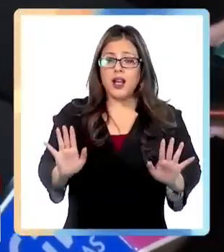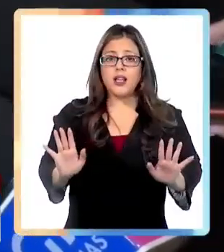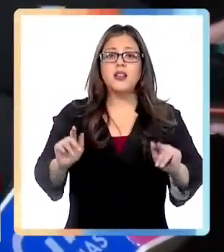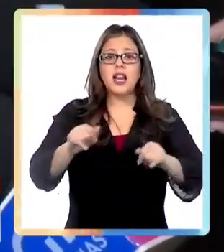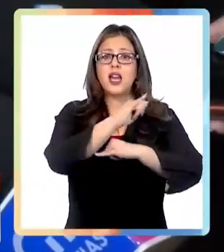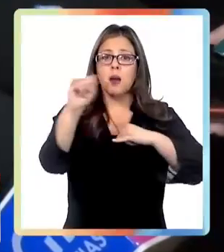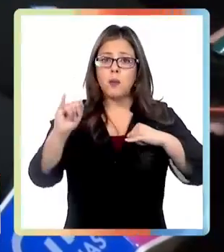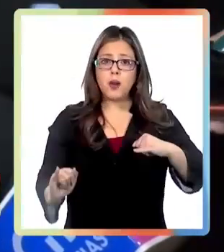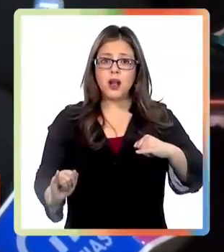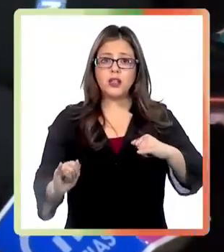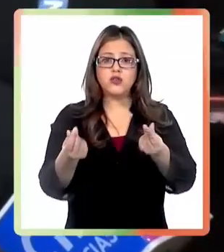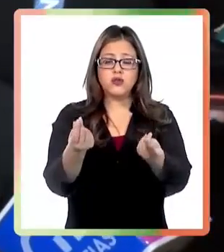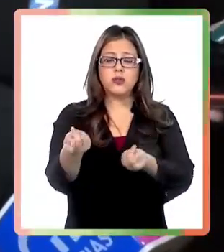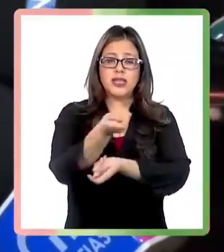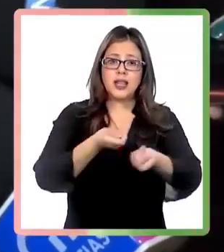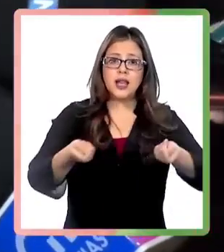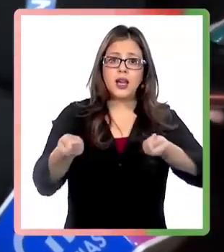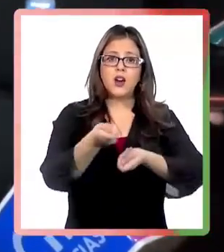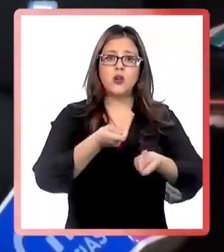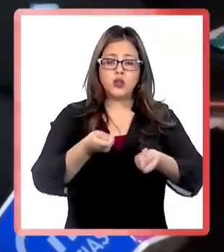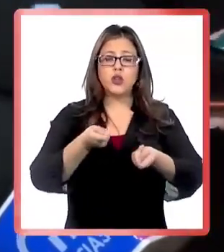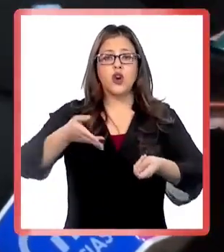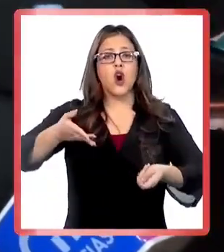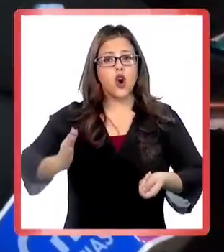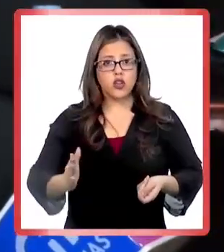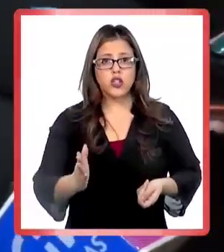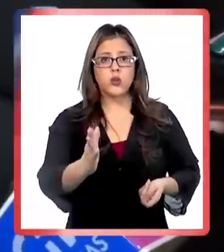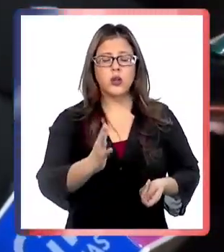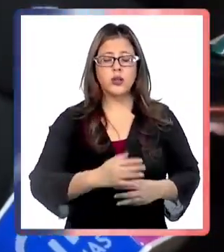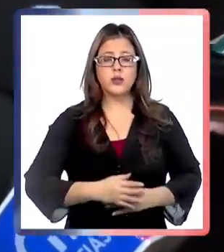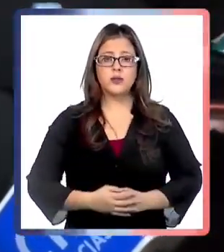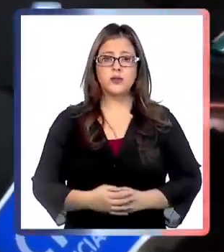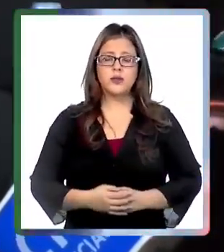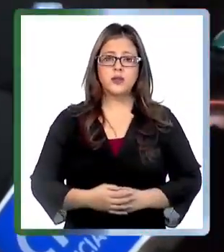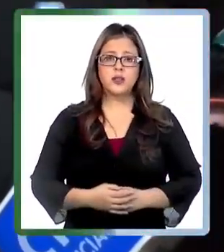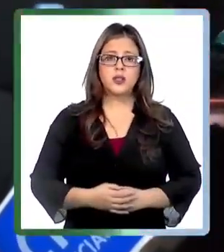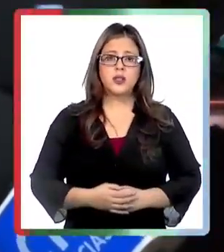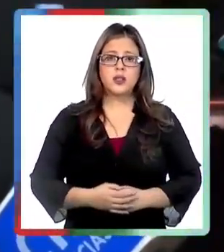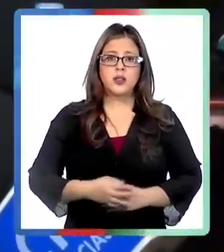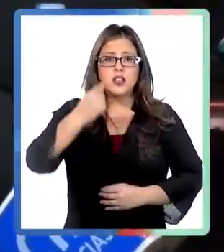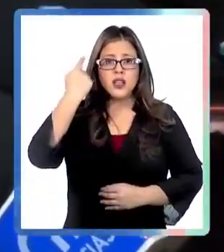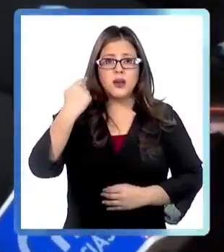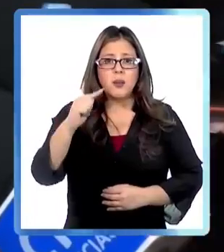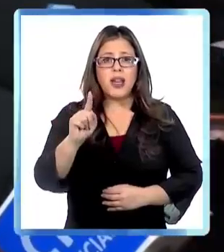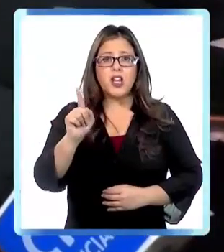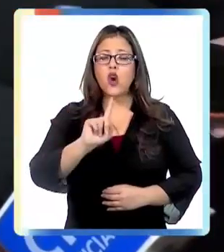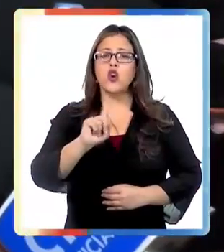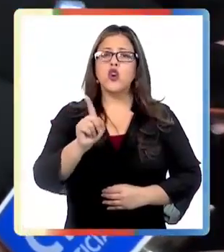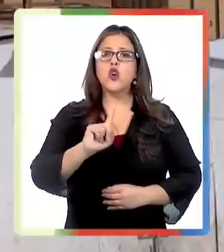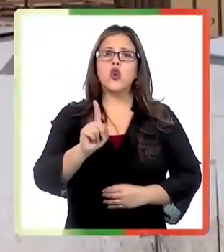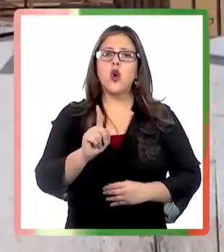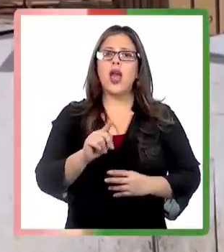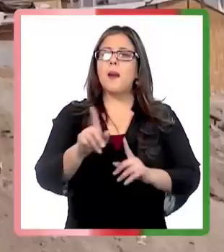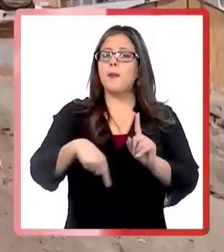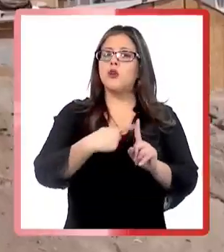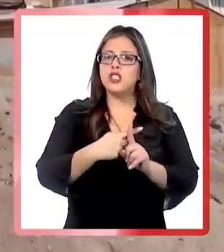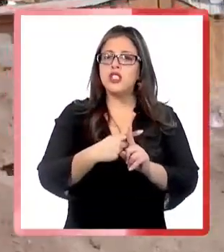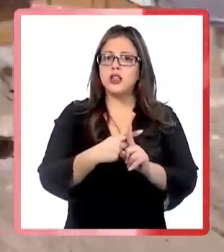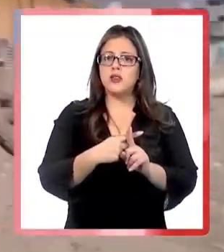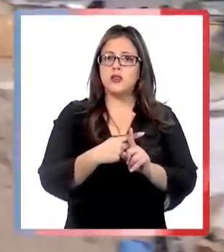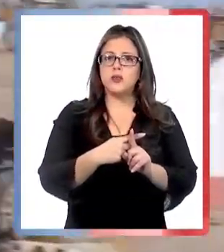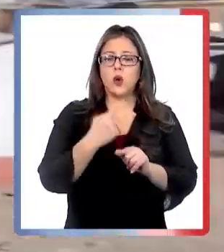devolución sigue estando vigente. Pero además, creo conveniente aclarar otra cosa indispensable. Las